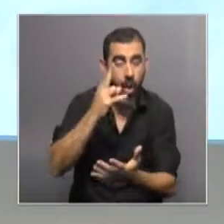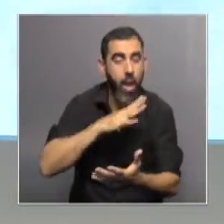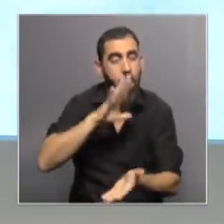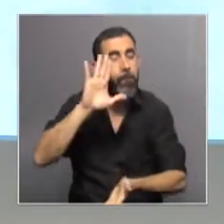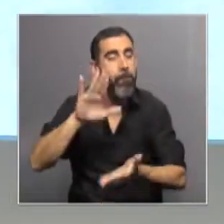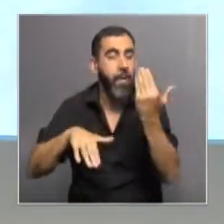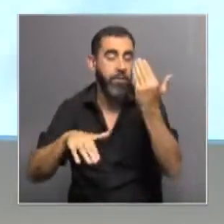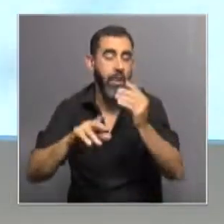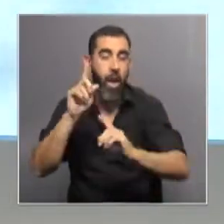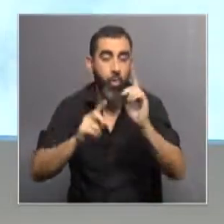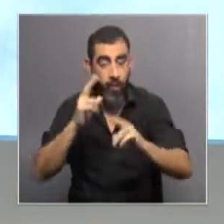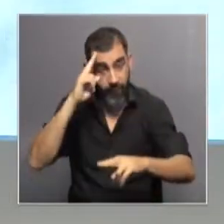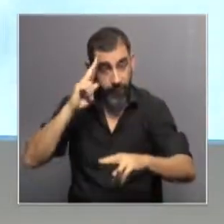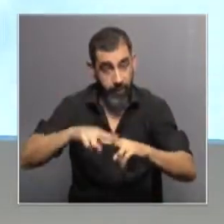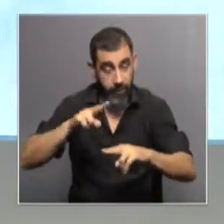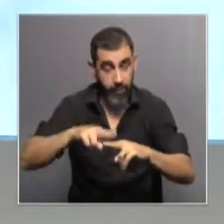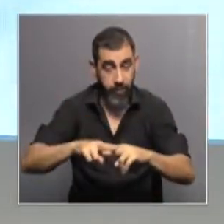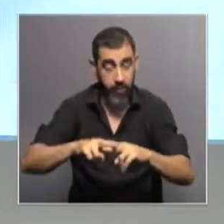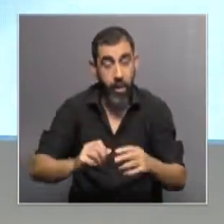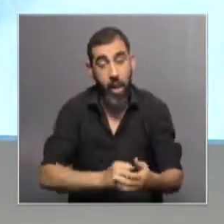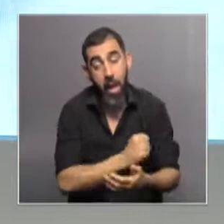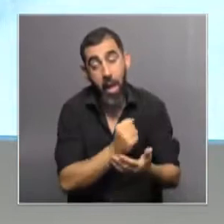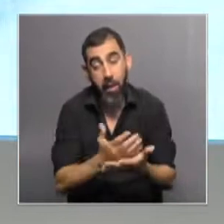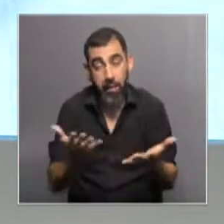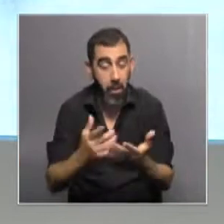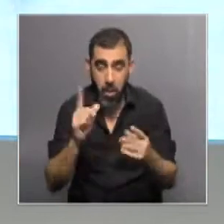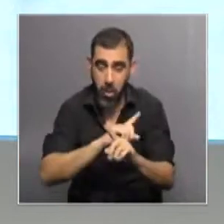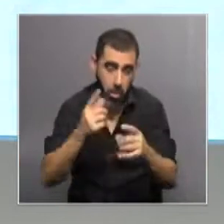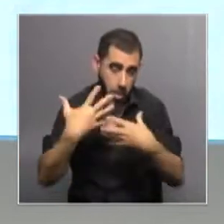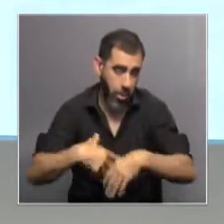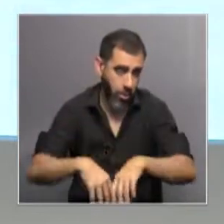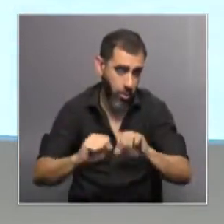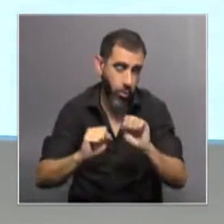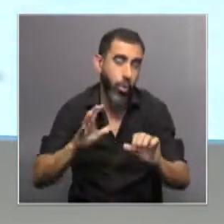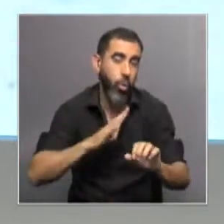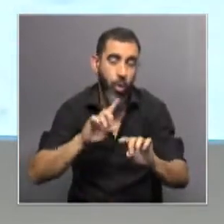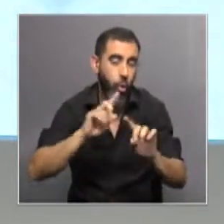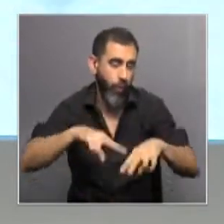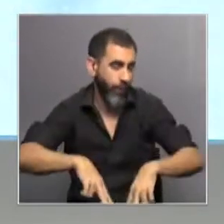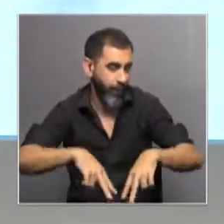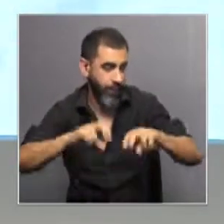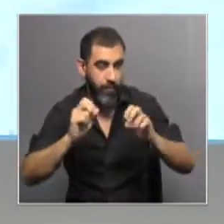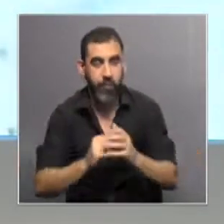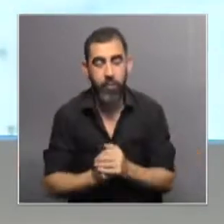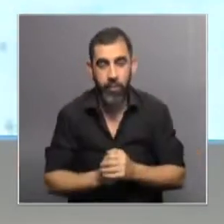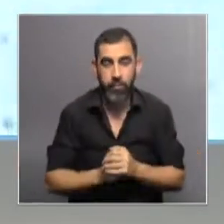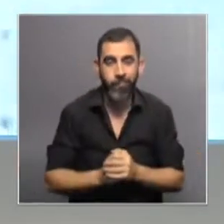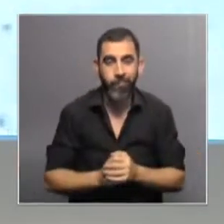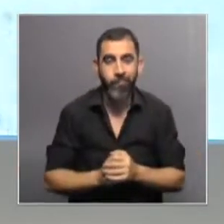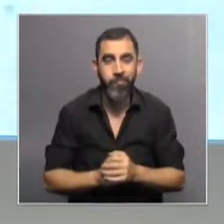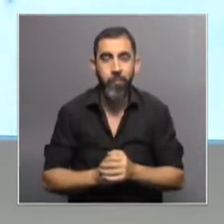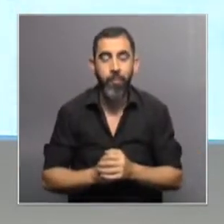frecuentemente algún tipo de patología. Hasta ahora no lo hemos investigado y no está demostrado